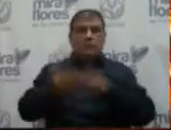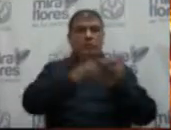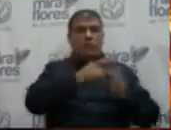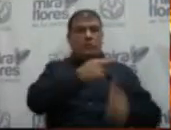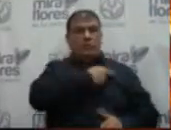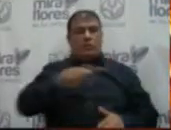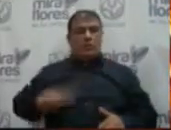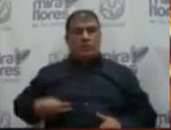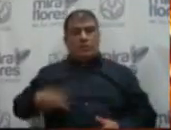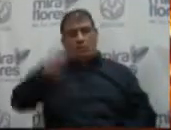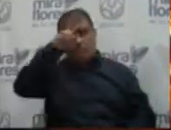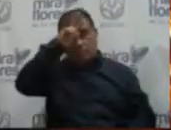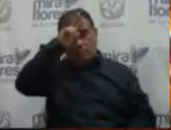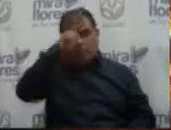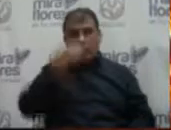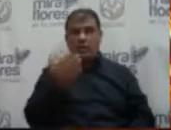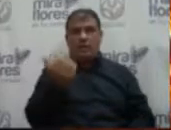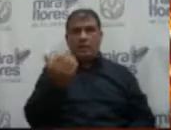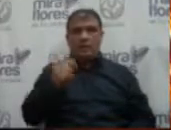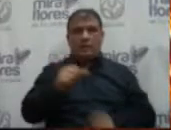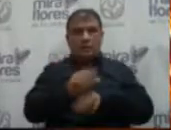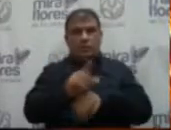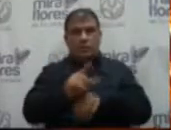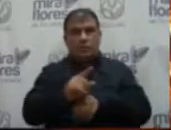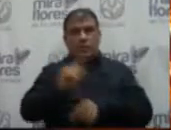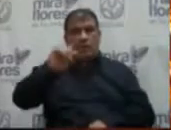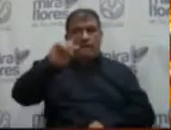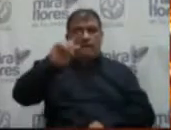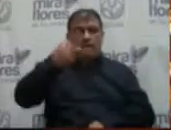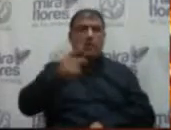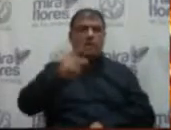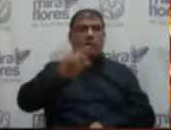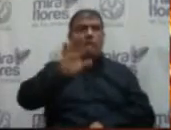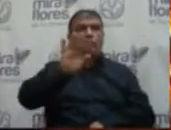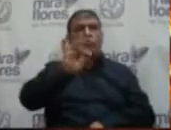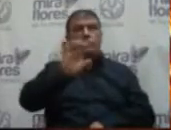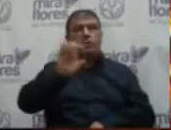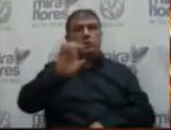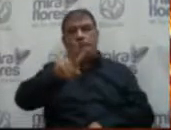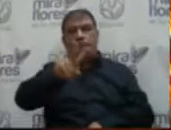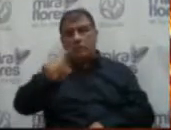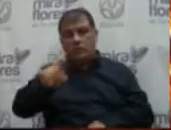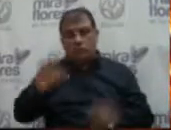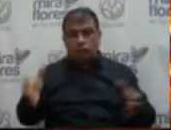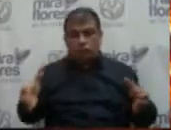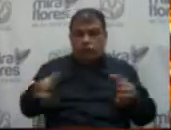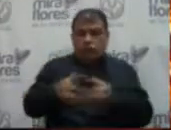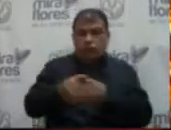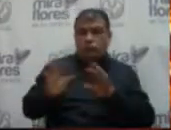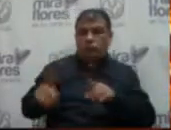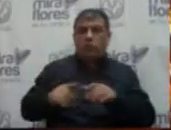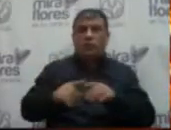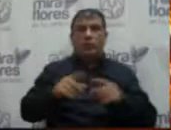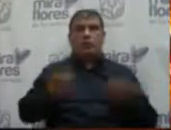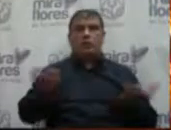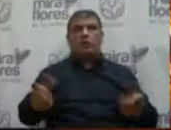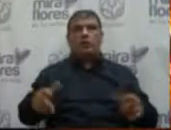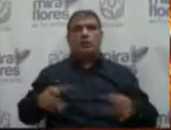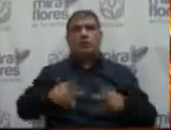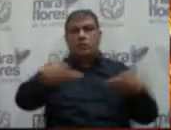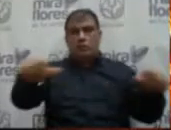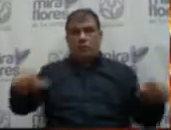Perú, el 15 de julio de 1821... reunidos en este excelentísimo